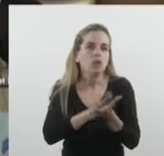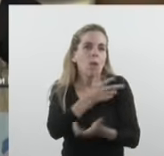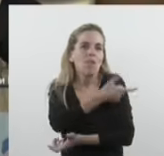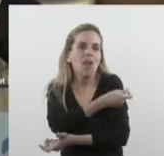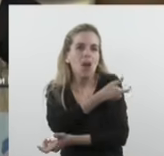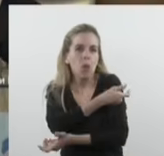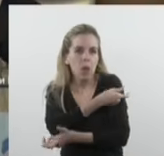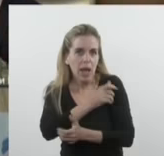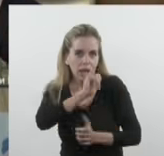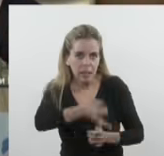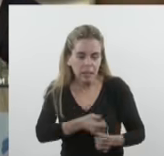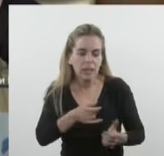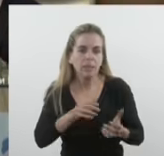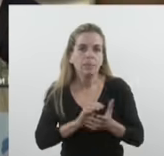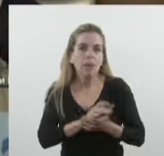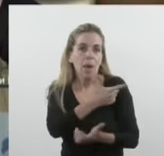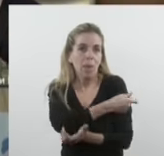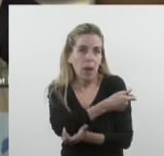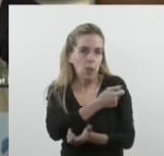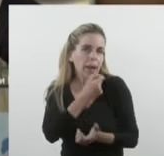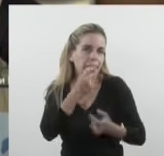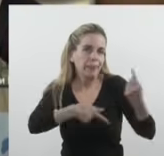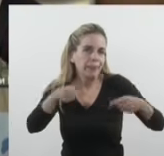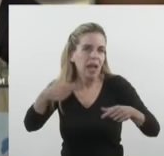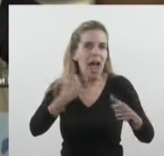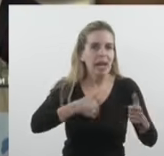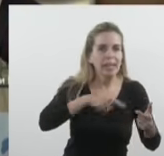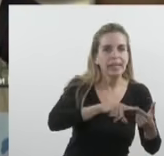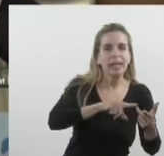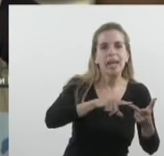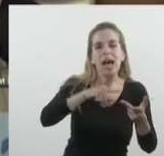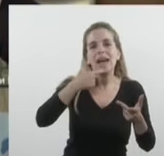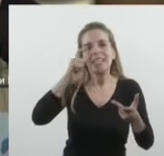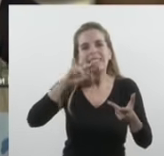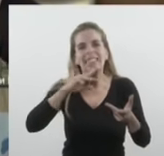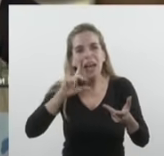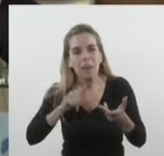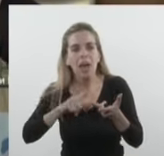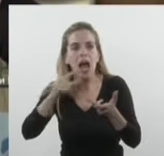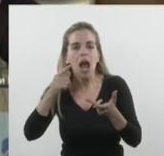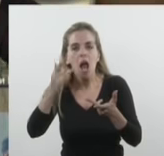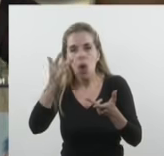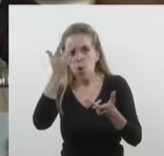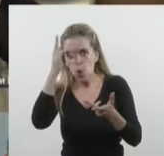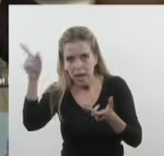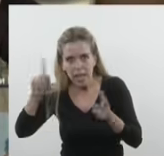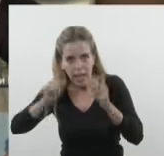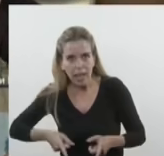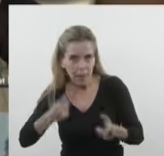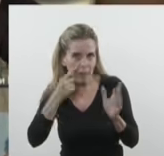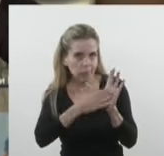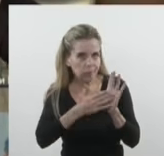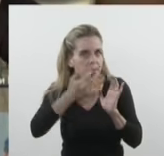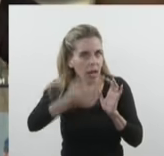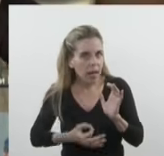si en hungría en la argentina en la serbia a la experiencia muestra que nuestra